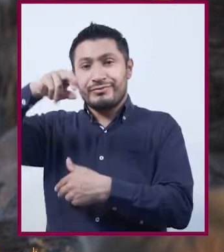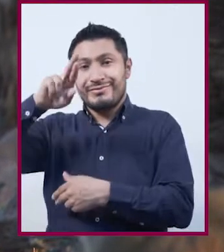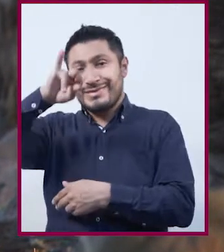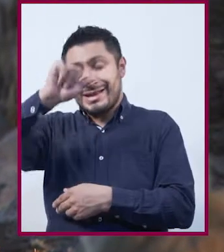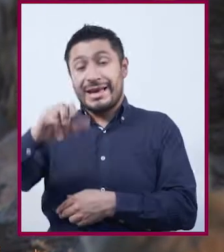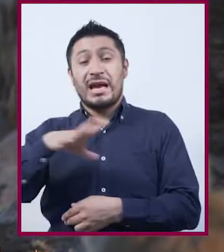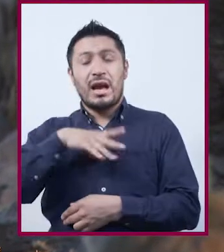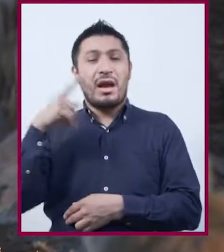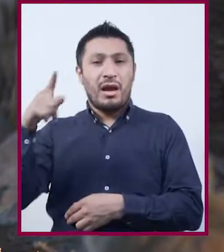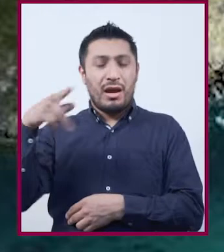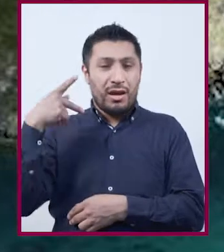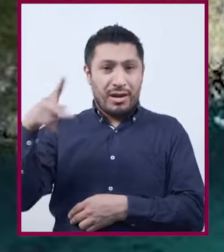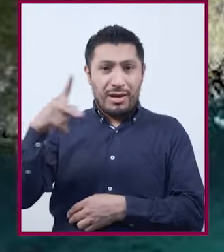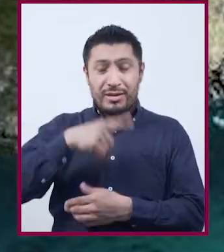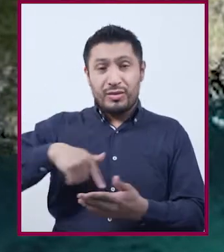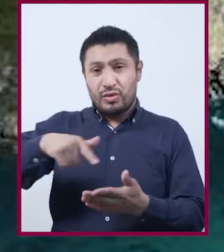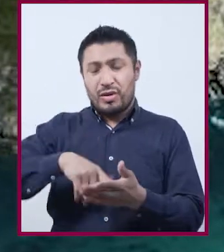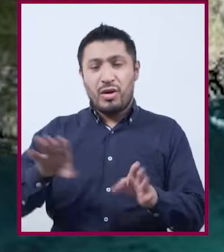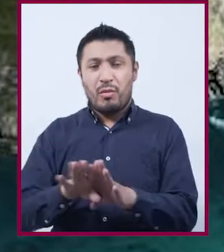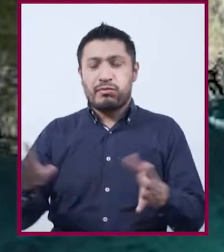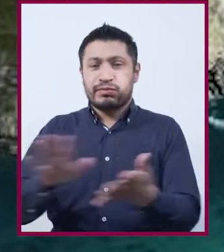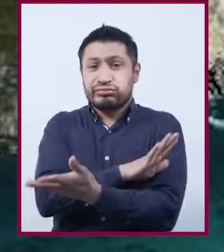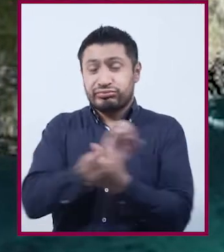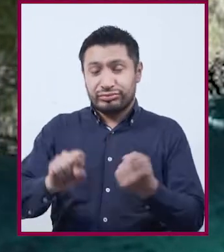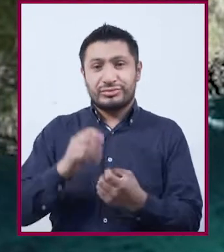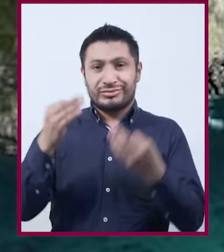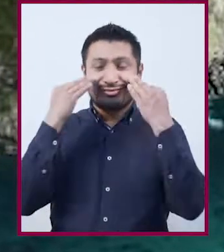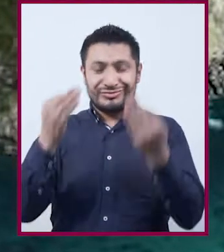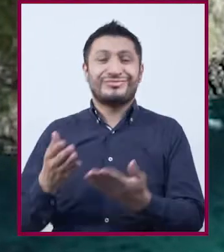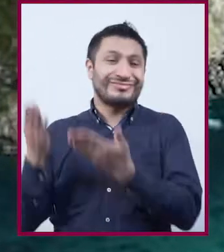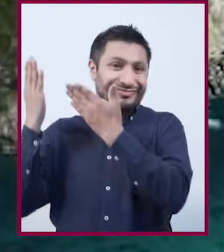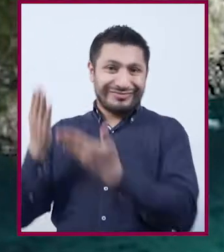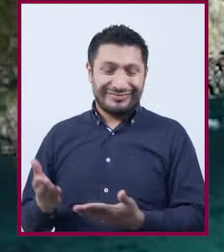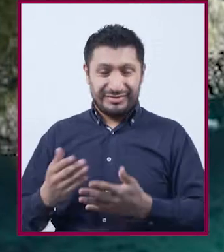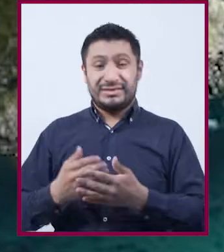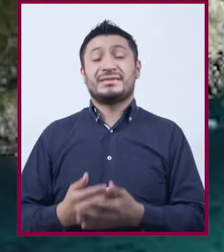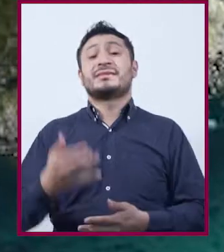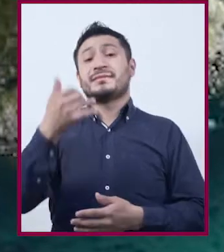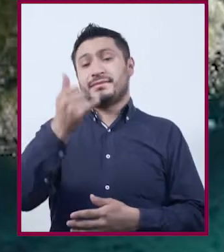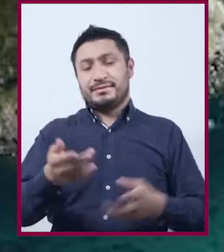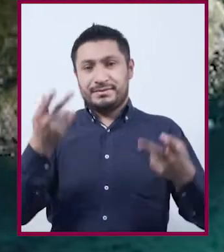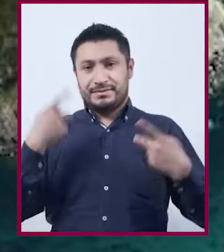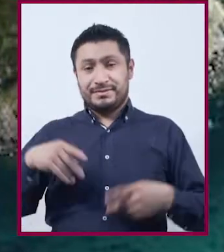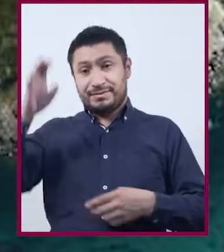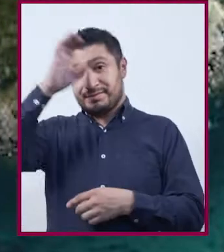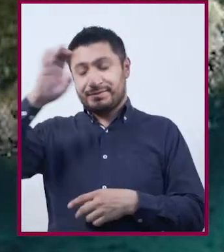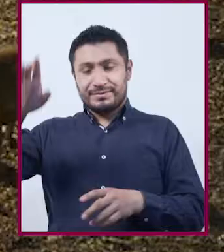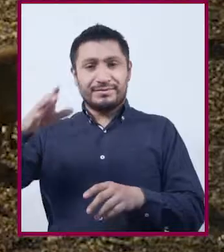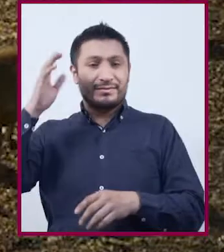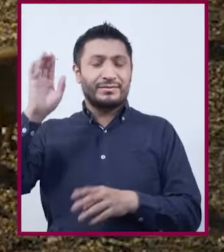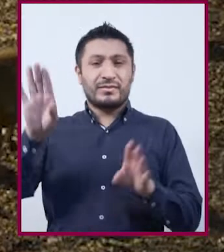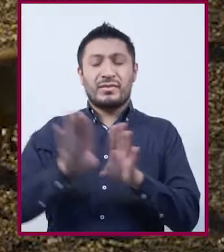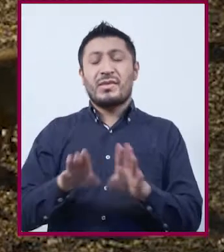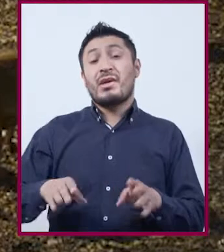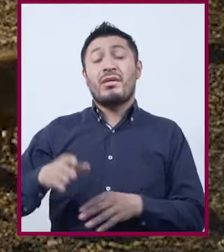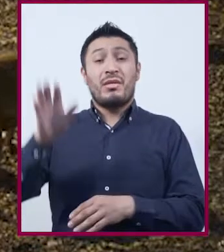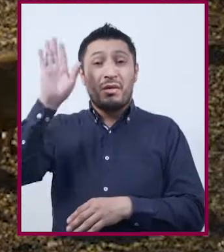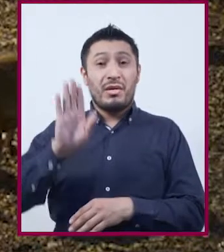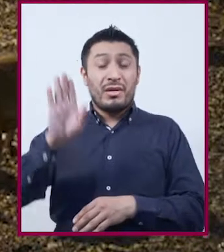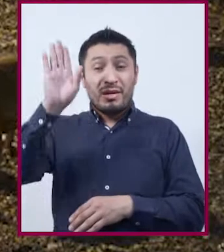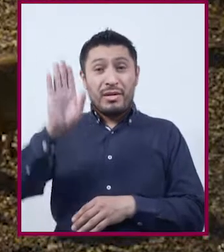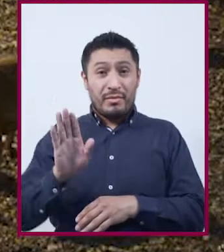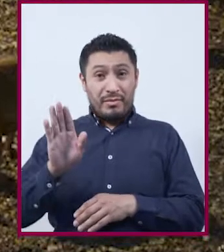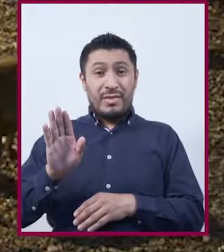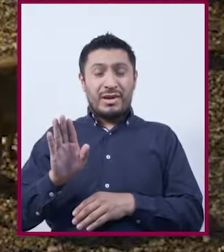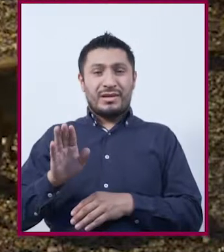huracán María, la vegetación de la isla quedó devastada, como puedes apreciar en las imágenes, y los científicos esperaban que, ante la